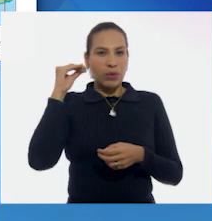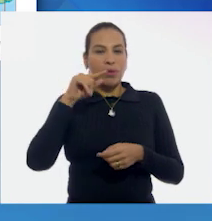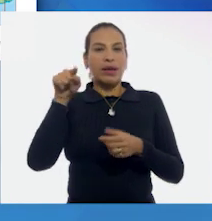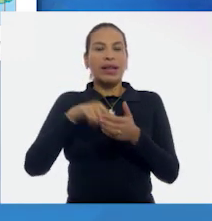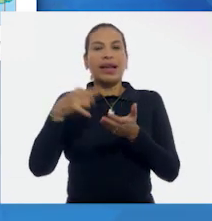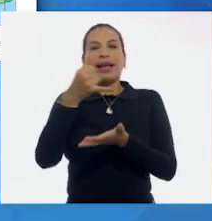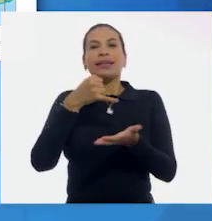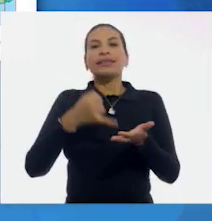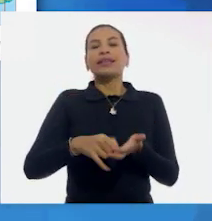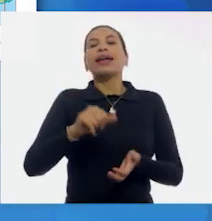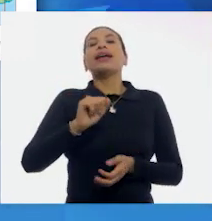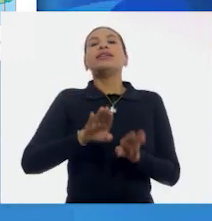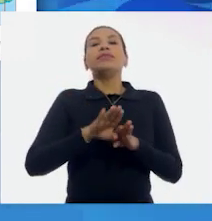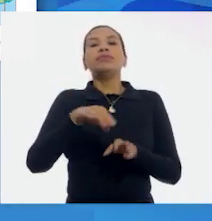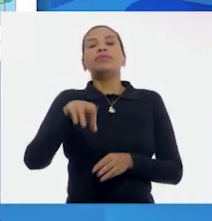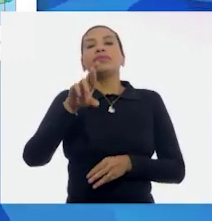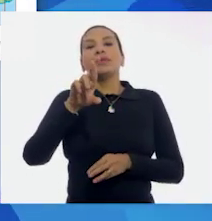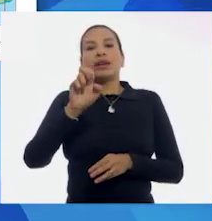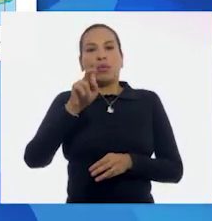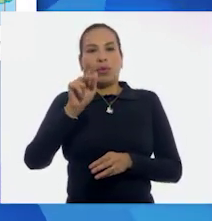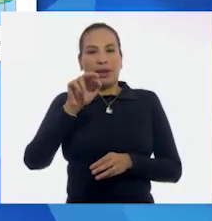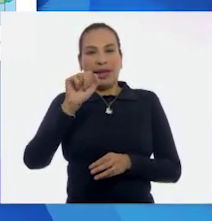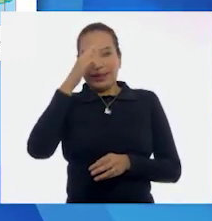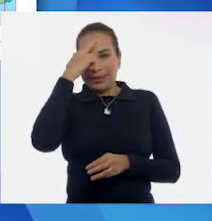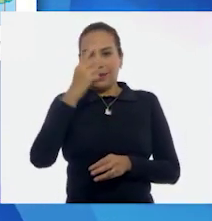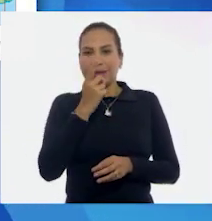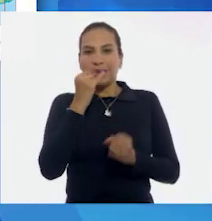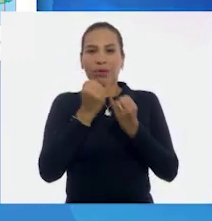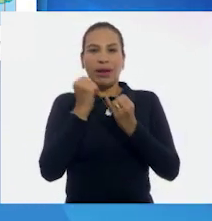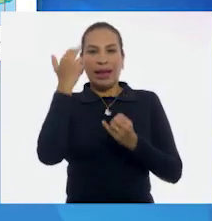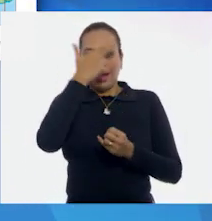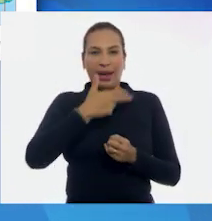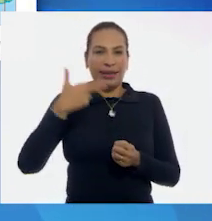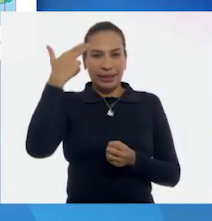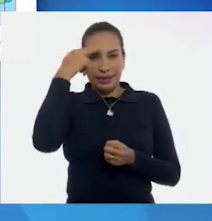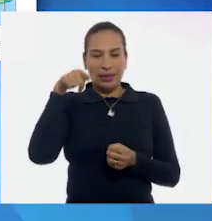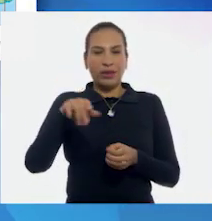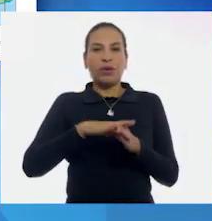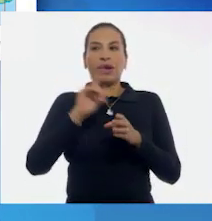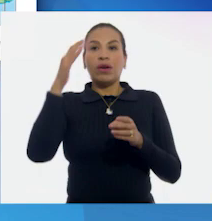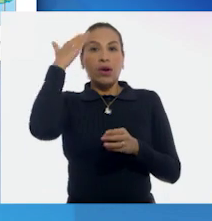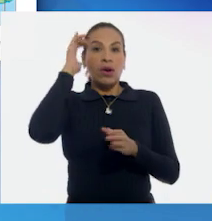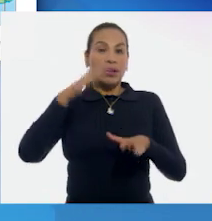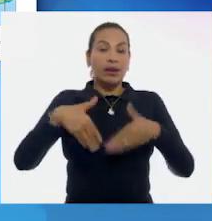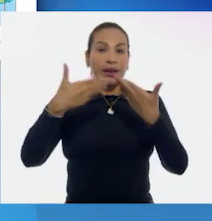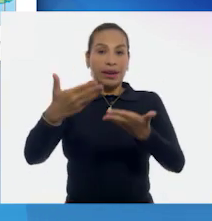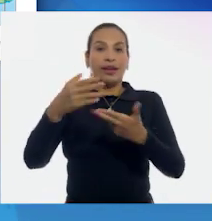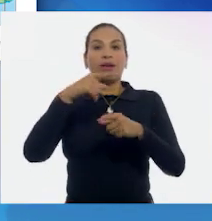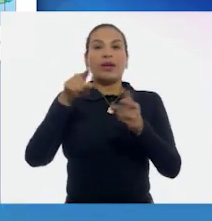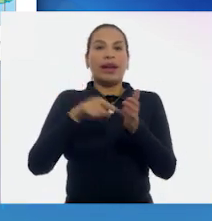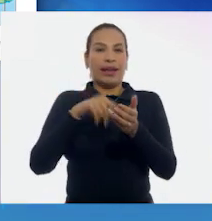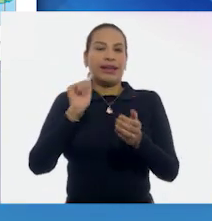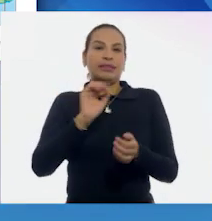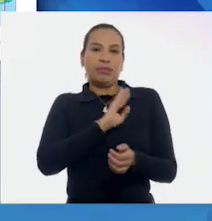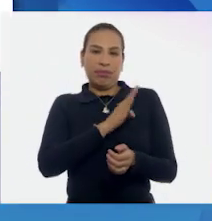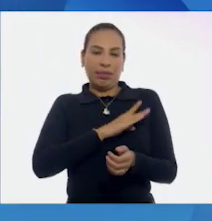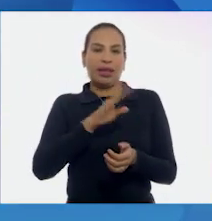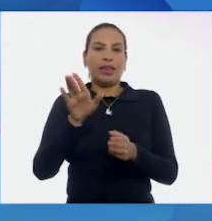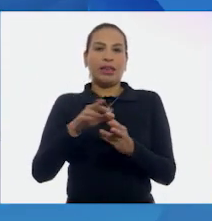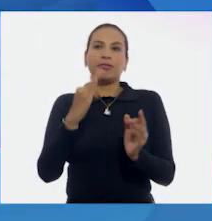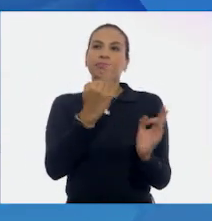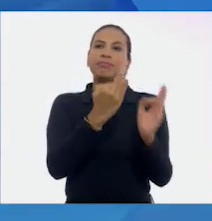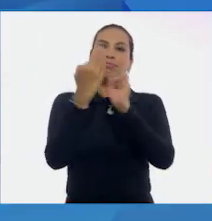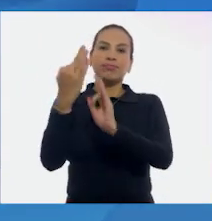República Dominicana y Haití. Cuando Colón regresó a España, se presentó ante los reyes que habían financiado su